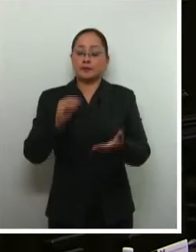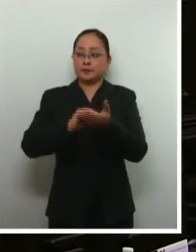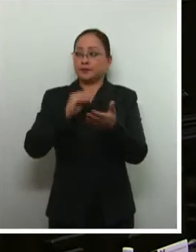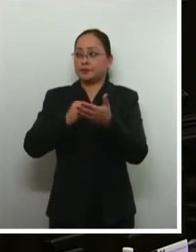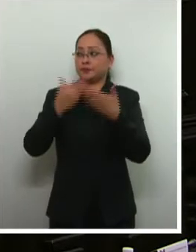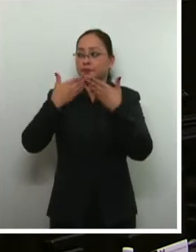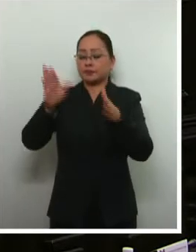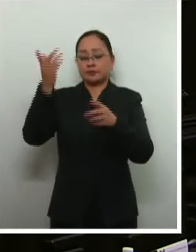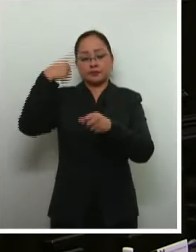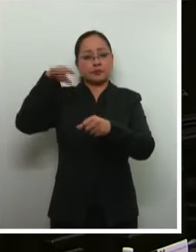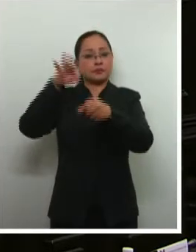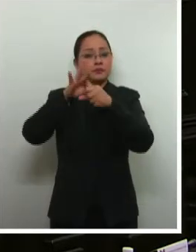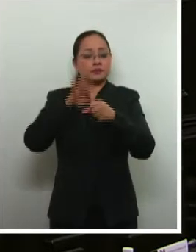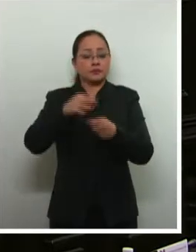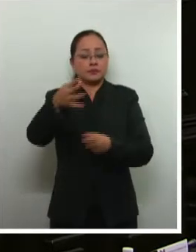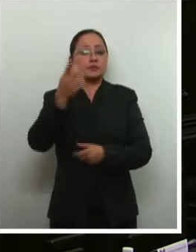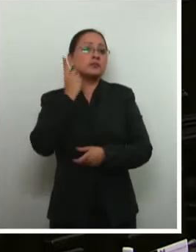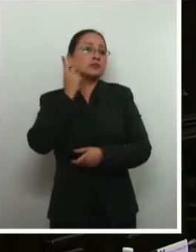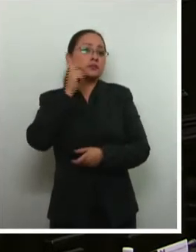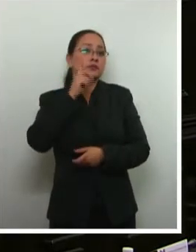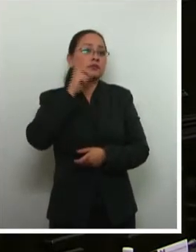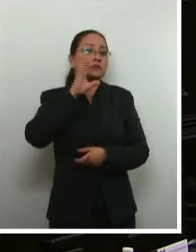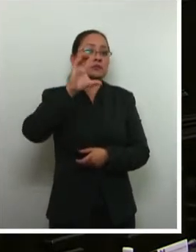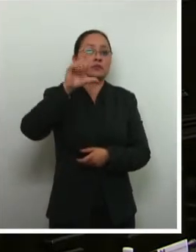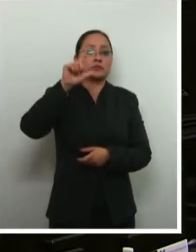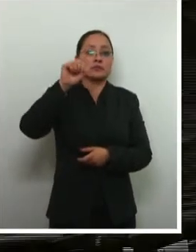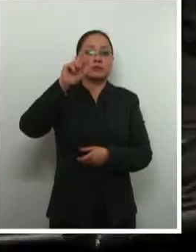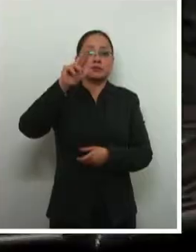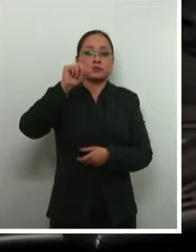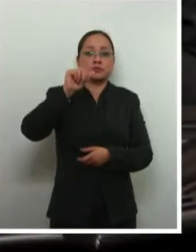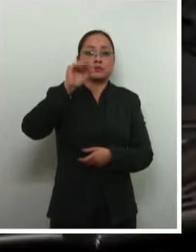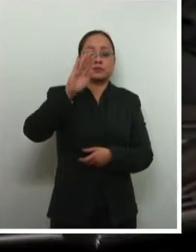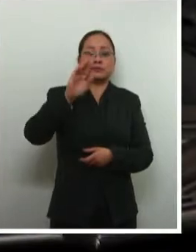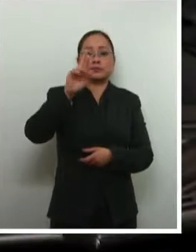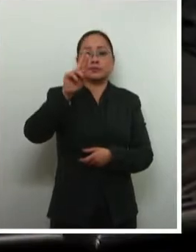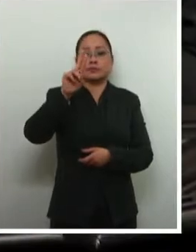el sistema electrónico. Diputada Clara Brugada, a favor.